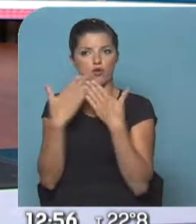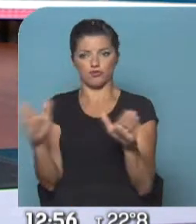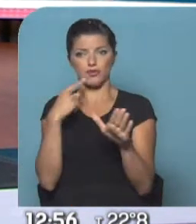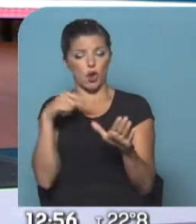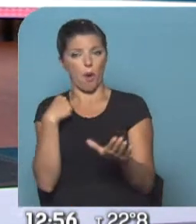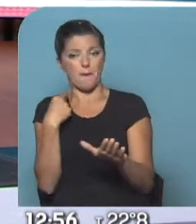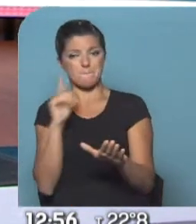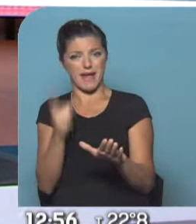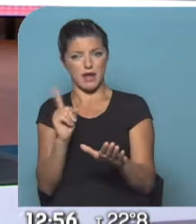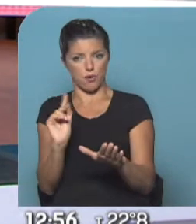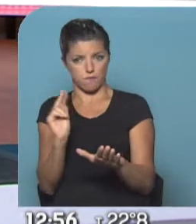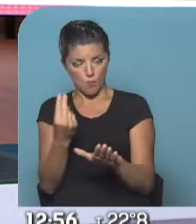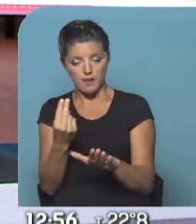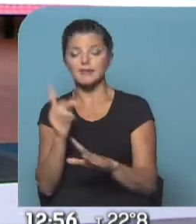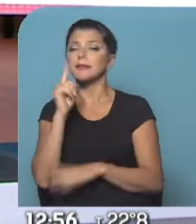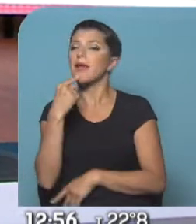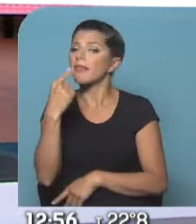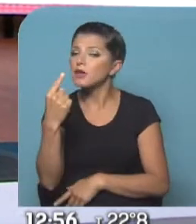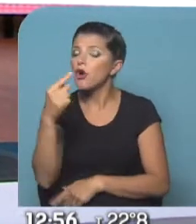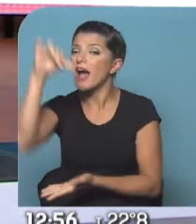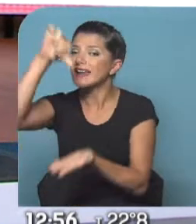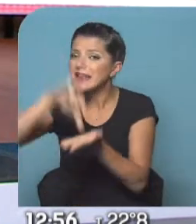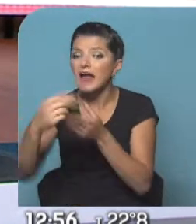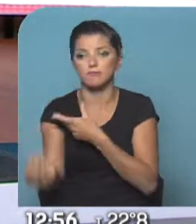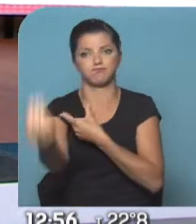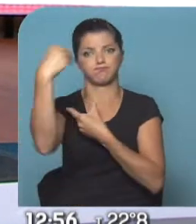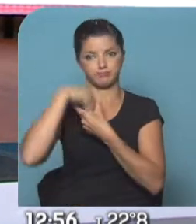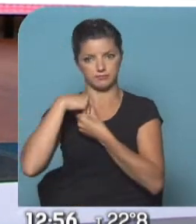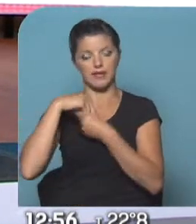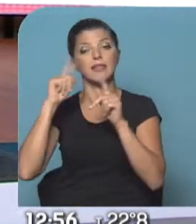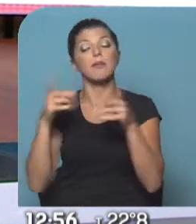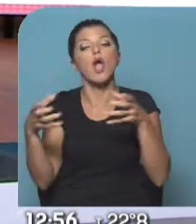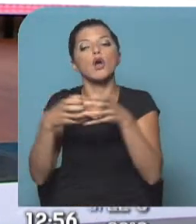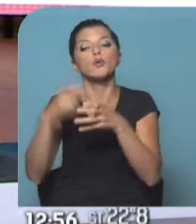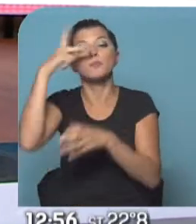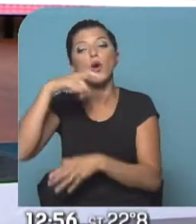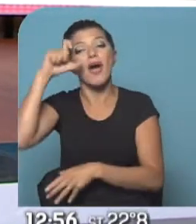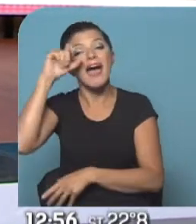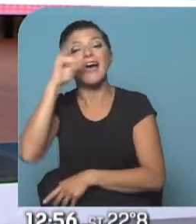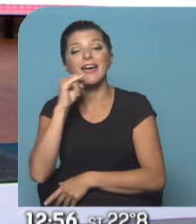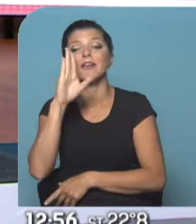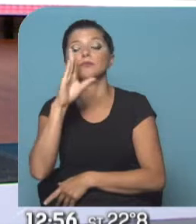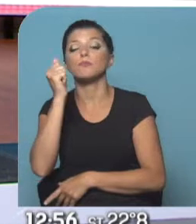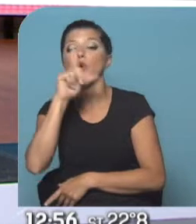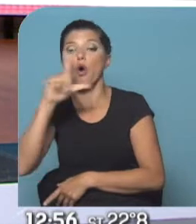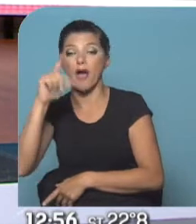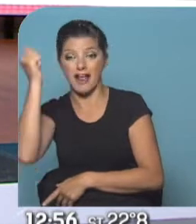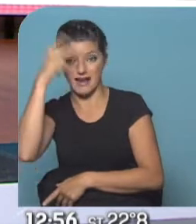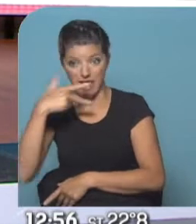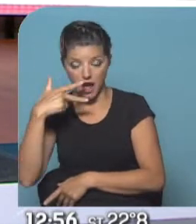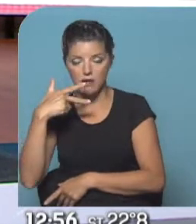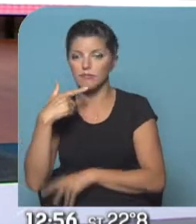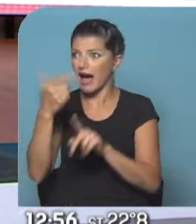además la interferencia de Irán en su país y del Hezbollah. El Hezbollah ayer pidió que Hariri volviera, dijo que lo